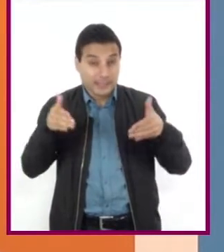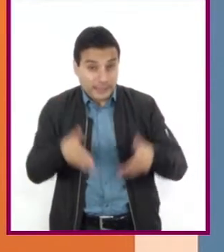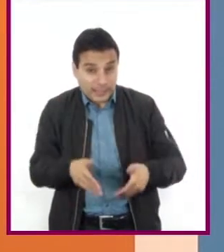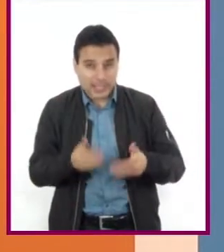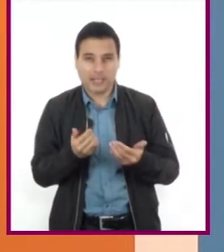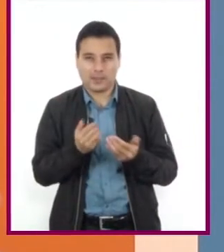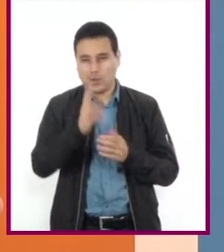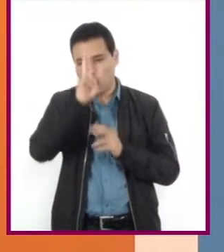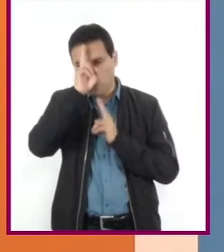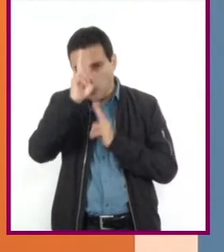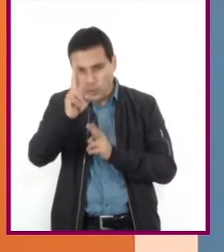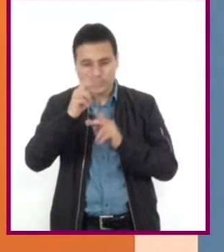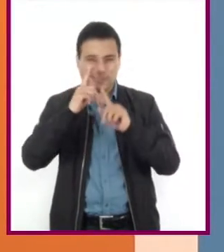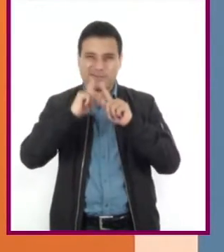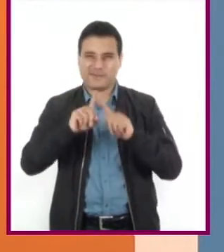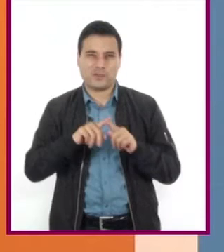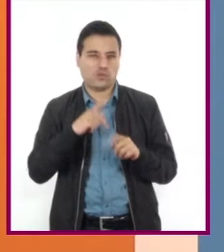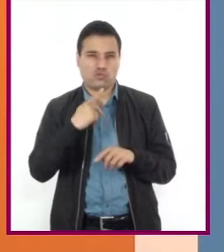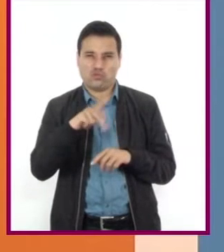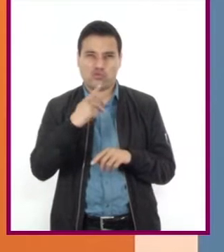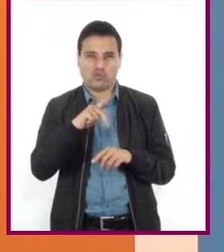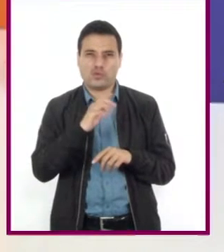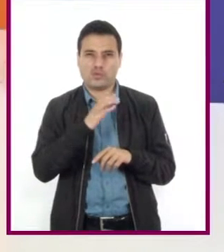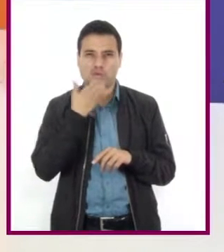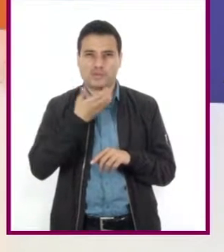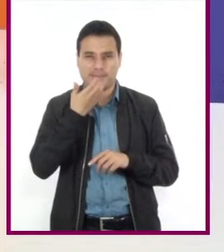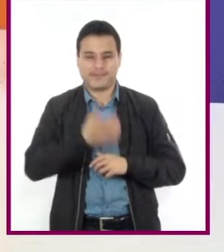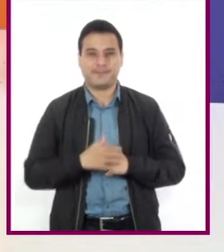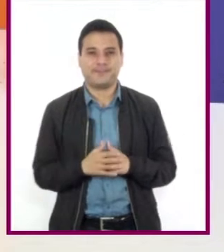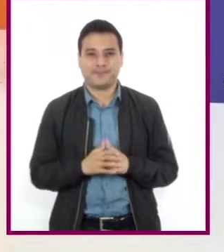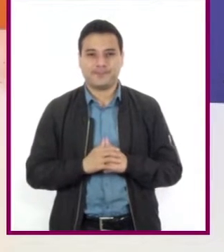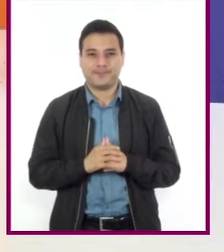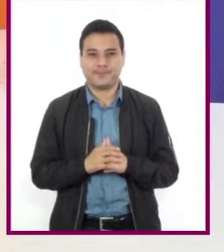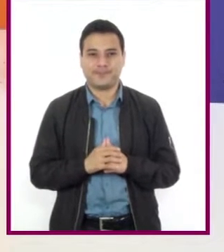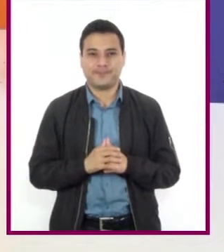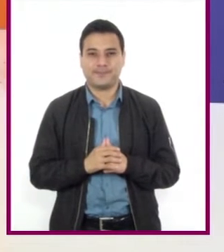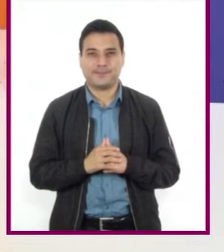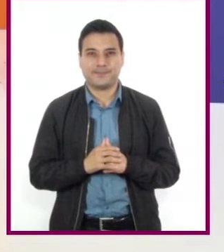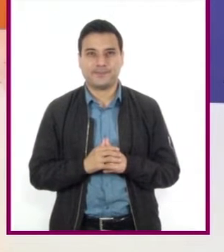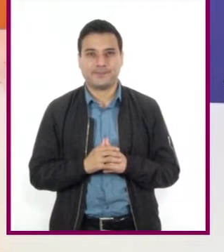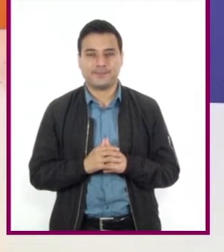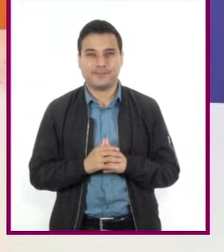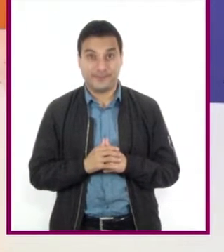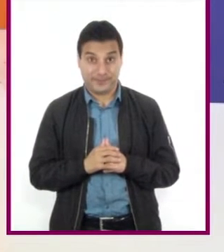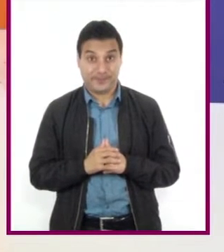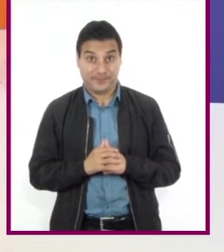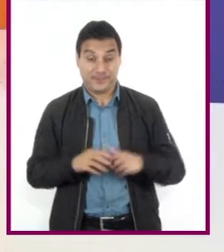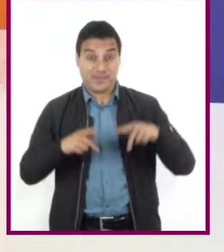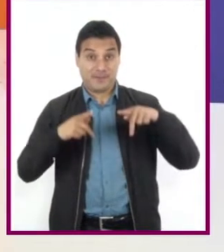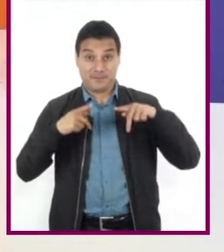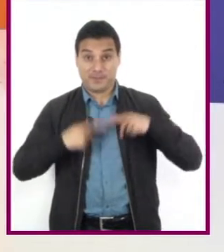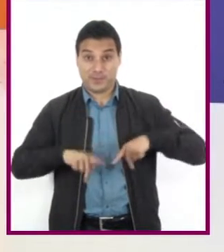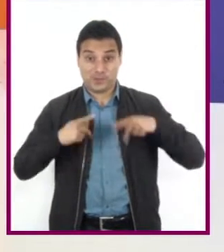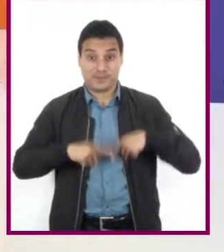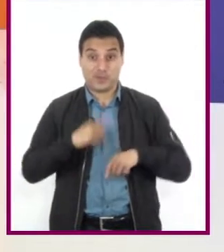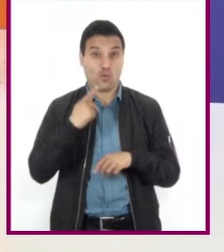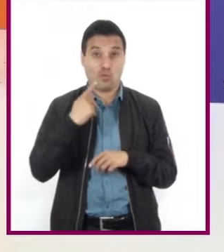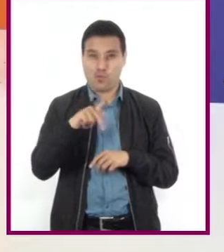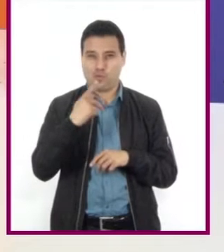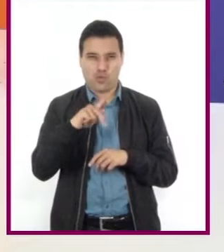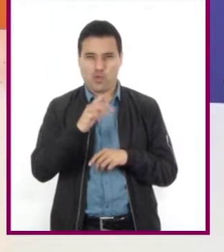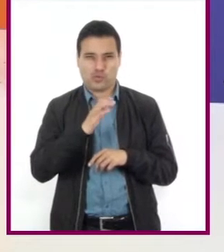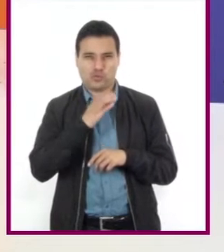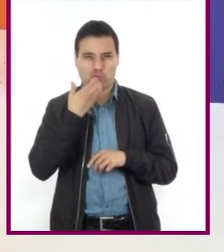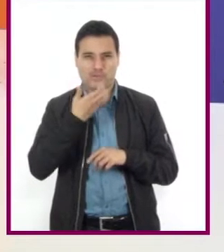otras prácticas de las que quedan restos materiales. Estas prácticas compartidas, en lo que se refiere a las